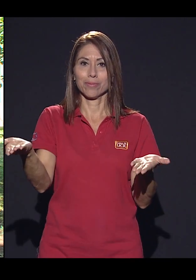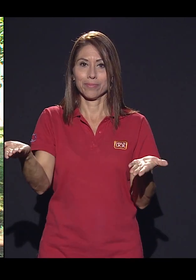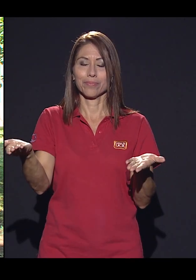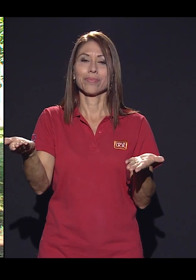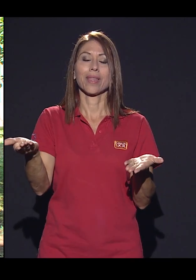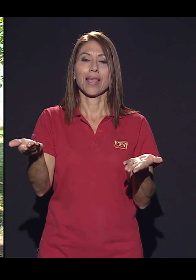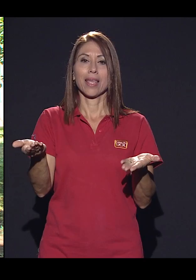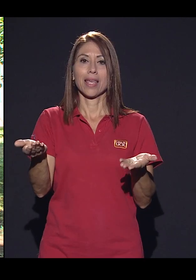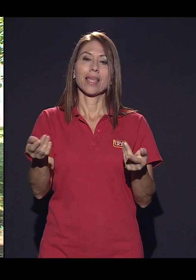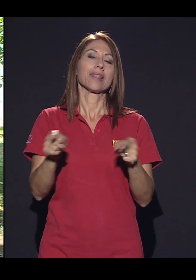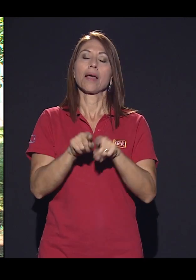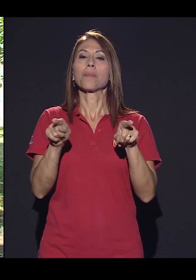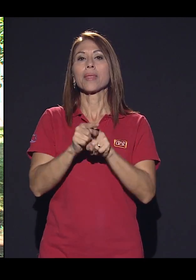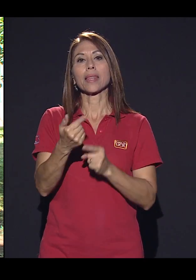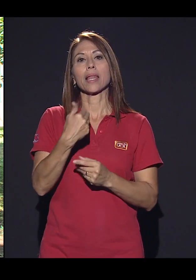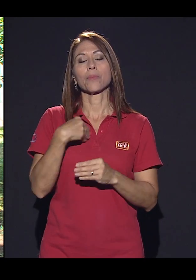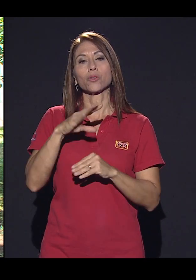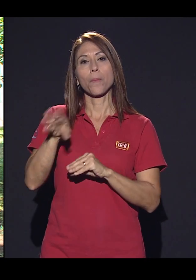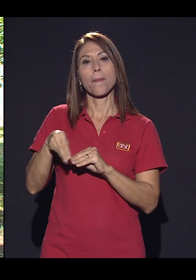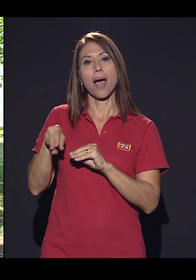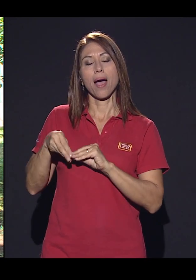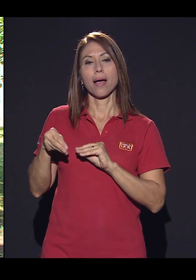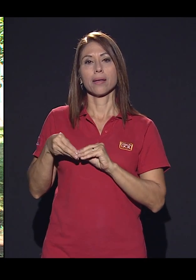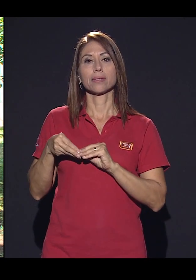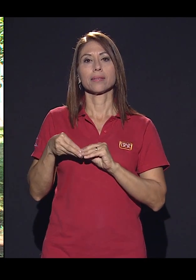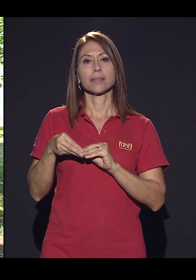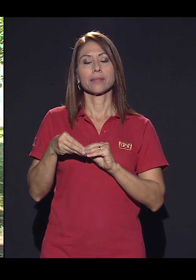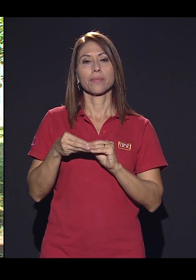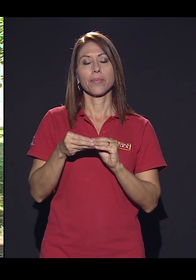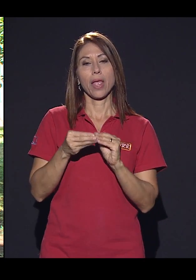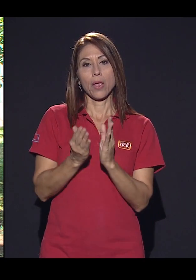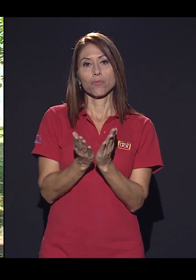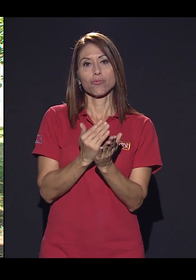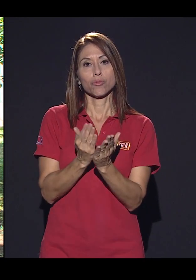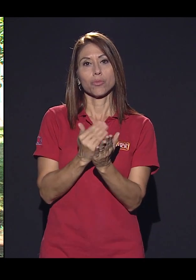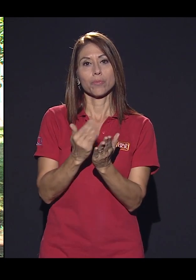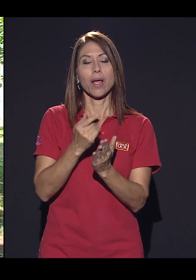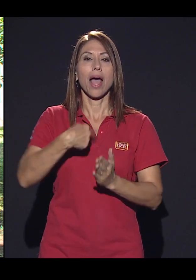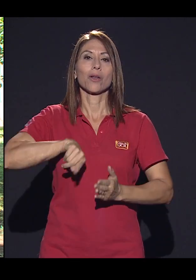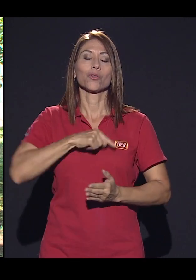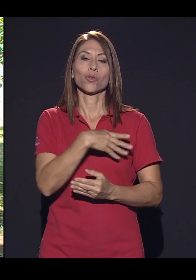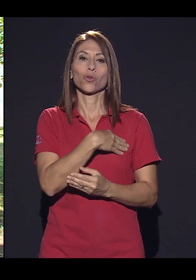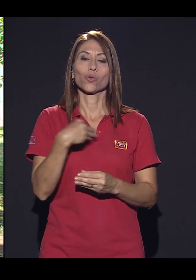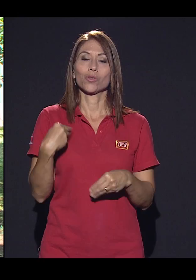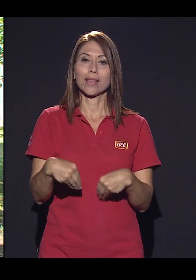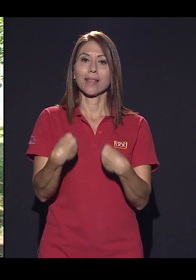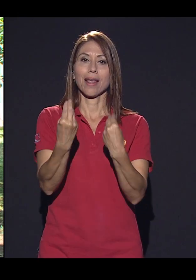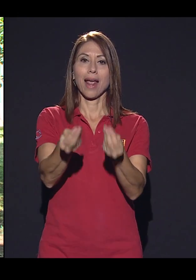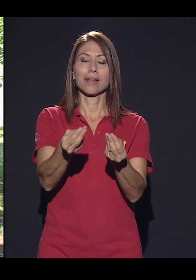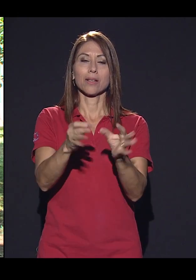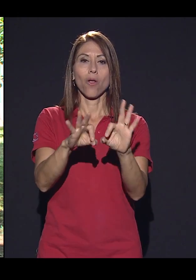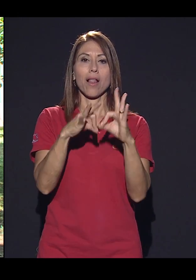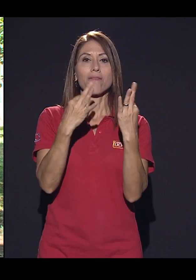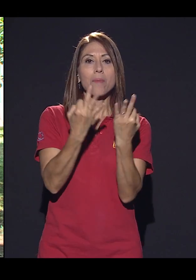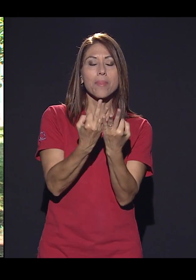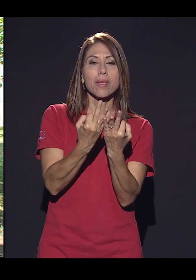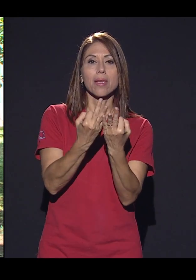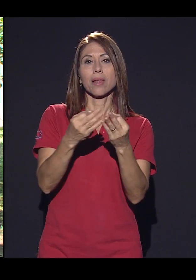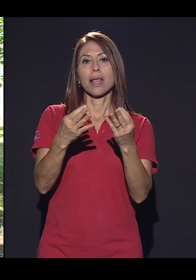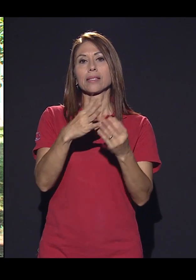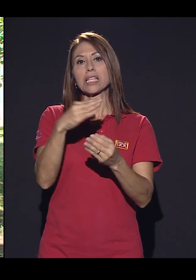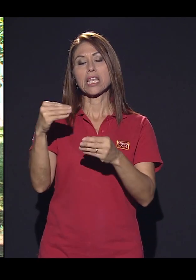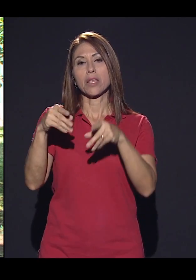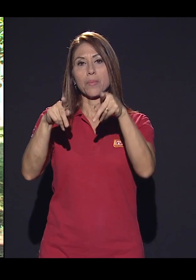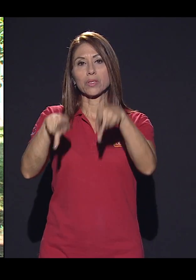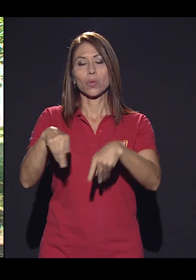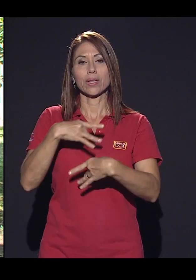Congreso y tenemos más ejemplares que nos gusta entregárselo a las familias y a las personas que están